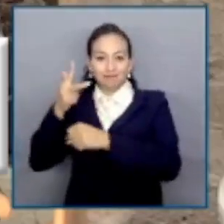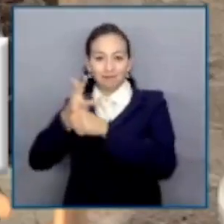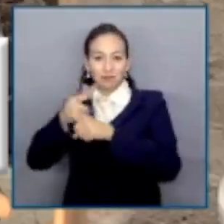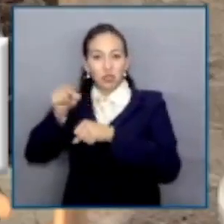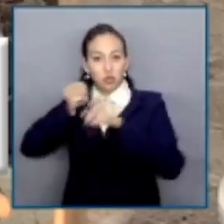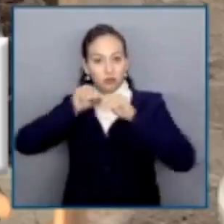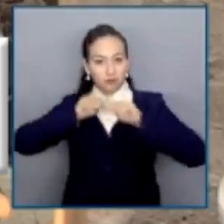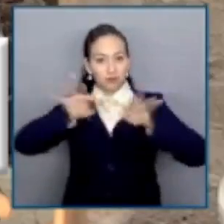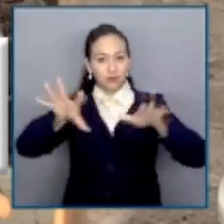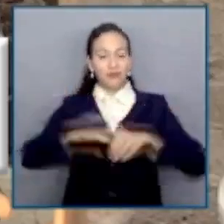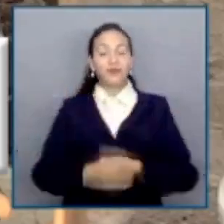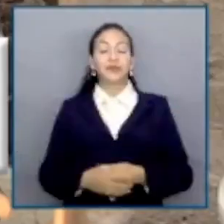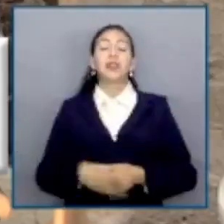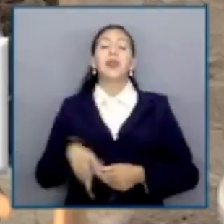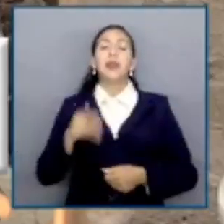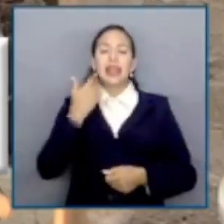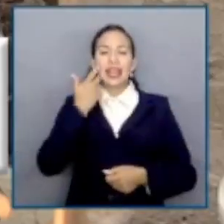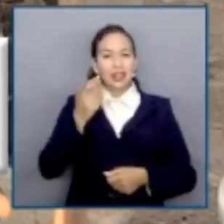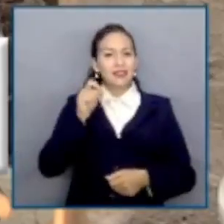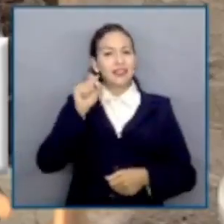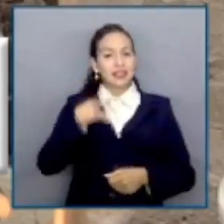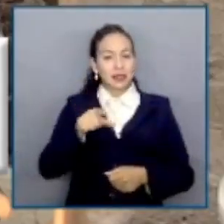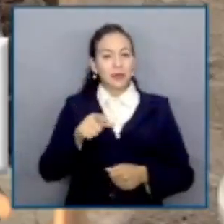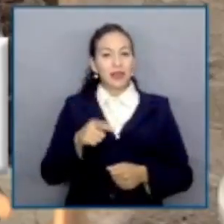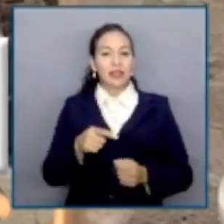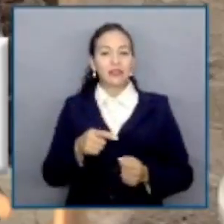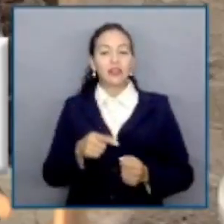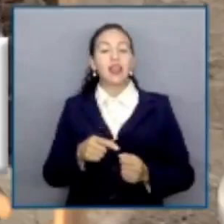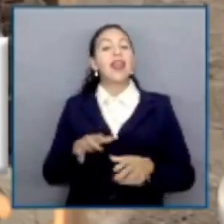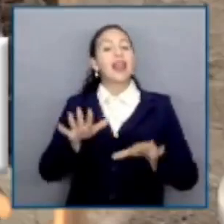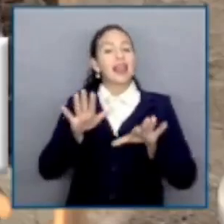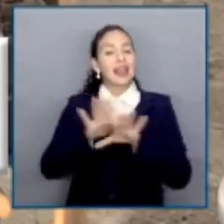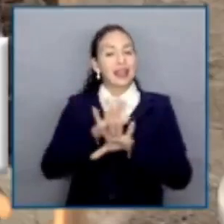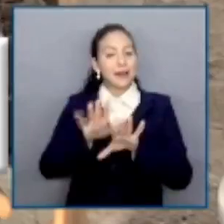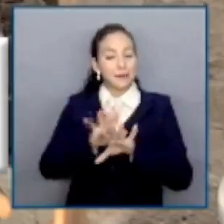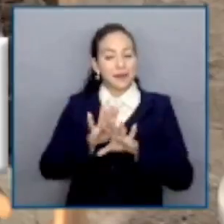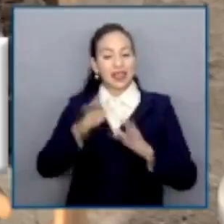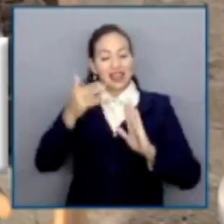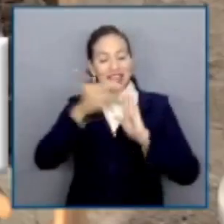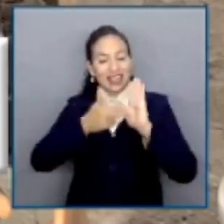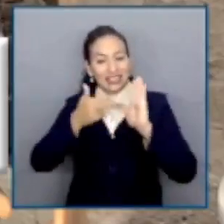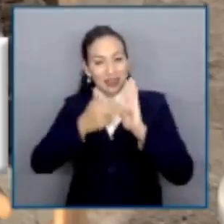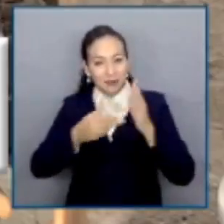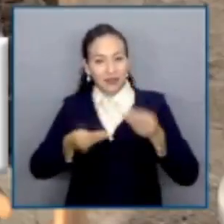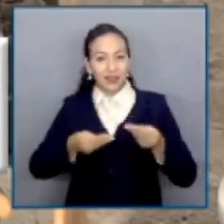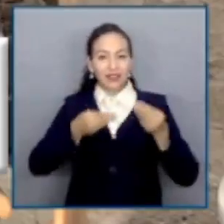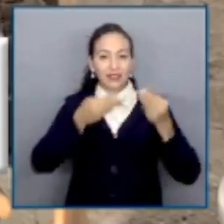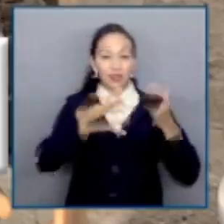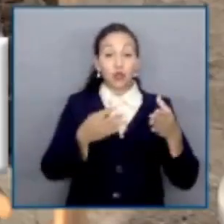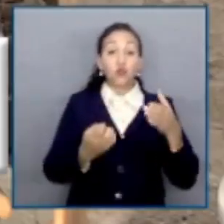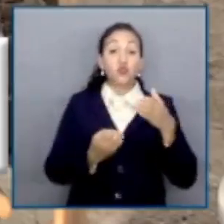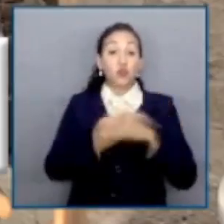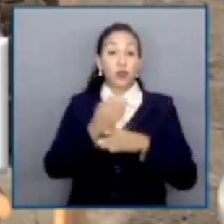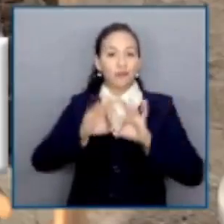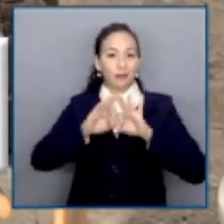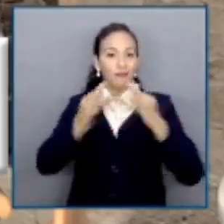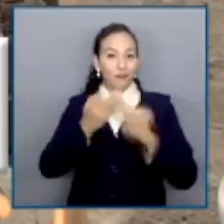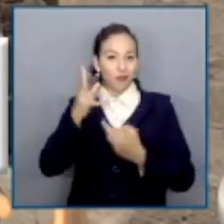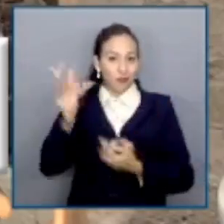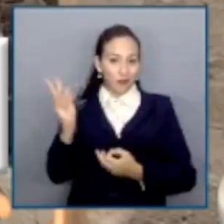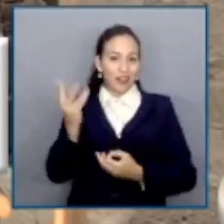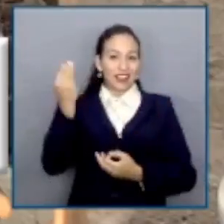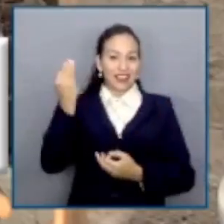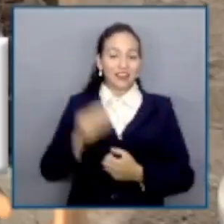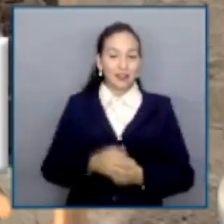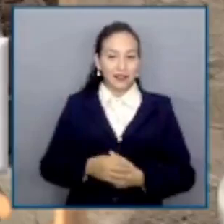que, impulsando nuevos lenguajes y utilizando las herramientas contemporáneas de la comunicación, nuestra audiencia tenga